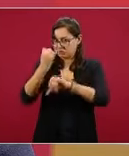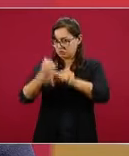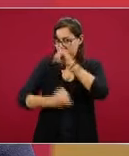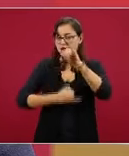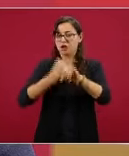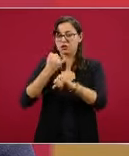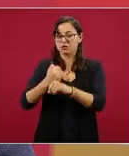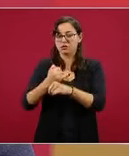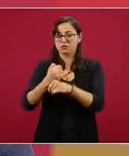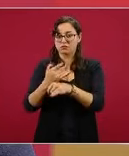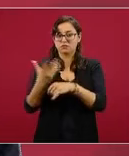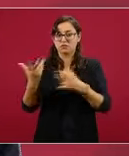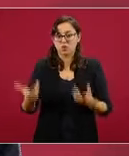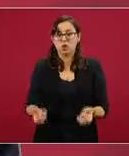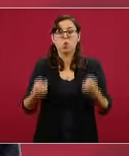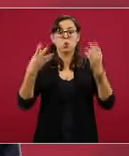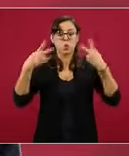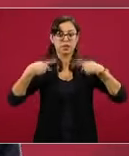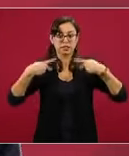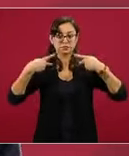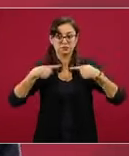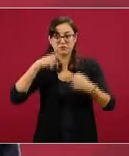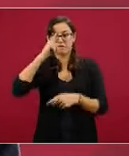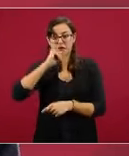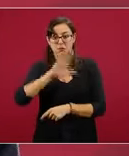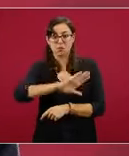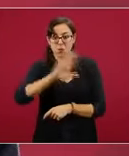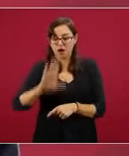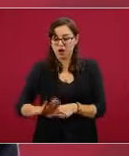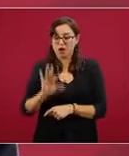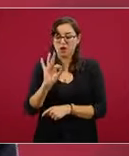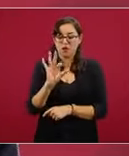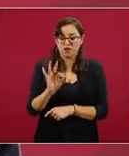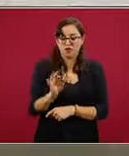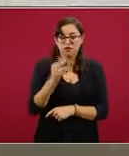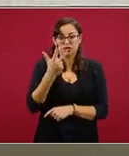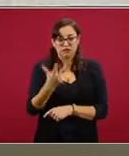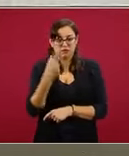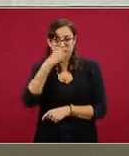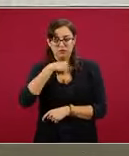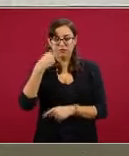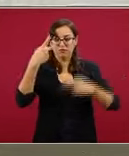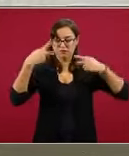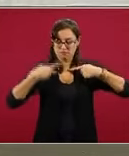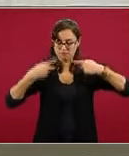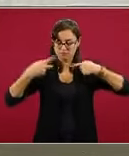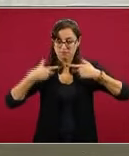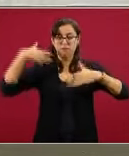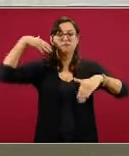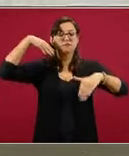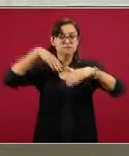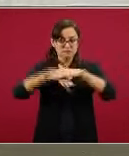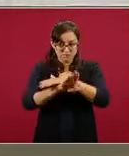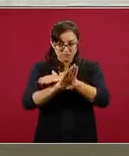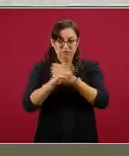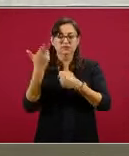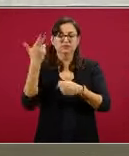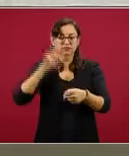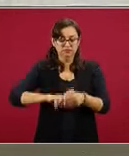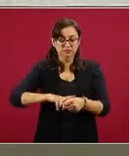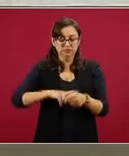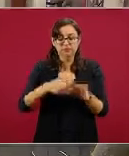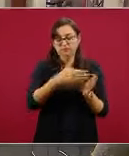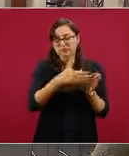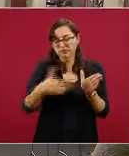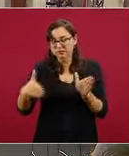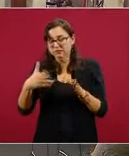precisamente el indicador de mortalidad en las primeras 48 horas, es decir, desde que una persona ingresa a una unidad médica hospitalaria,